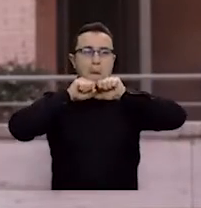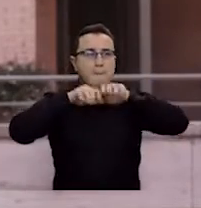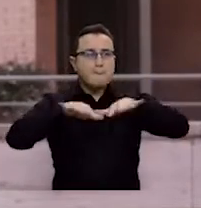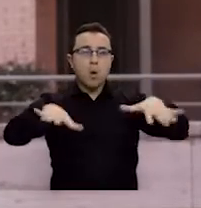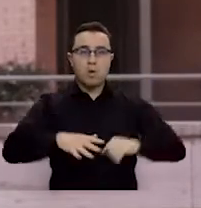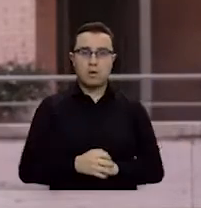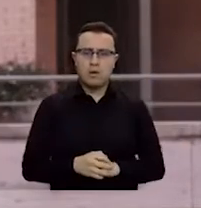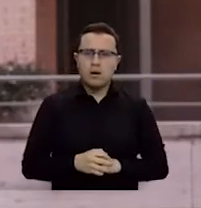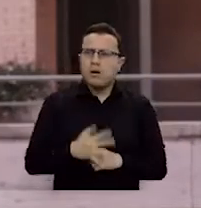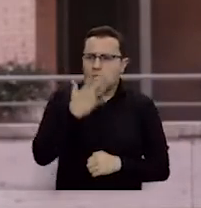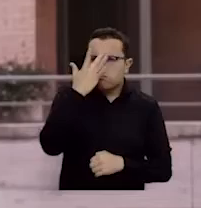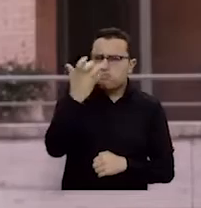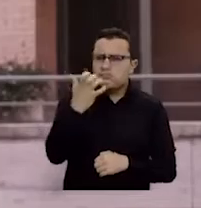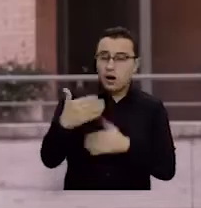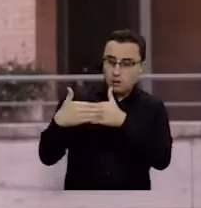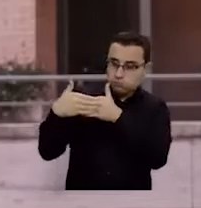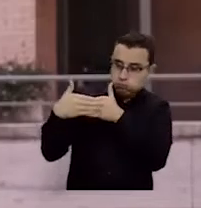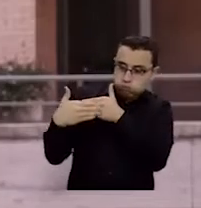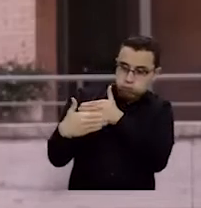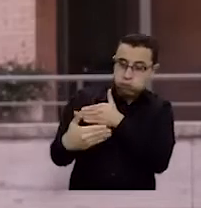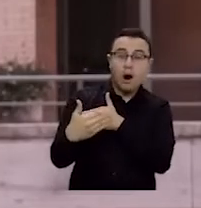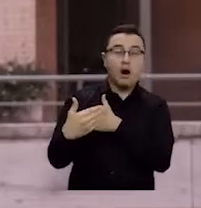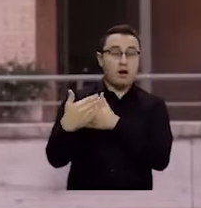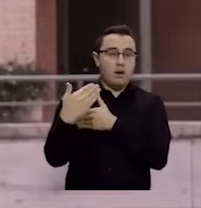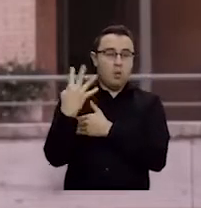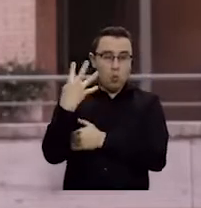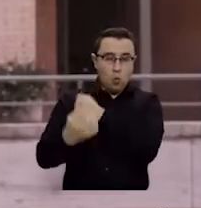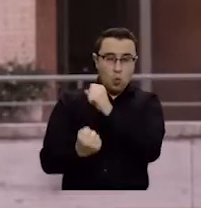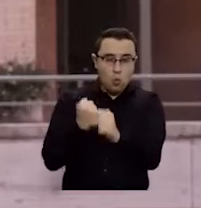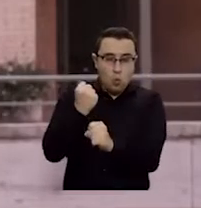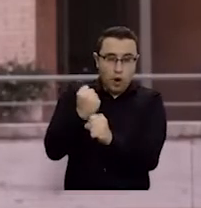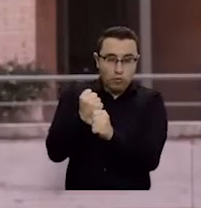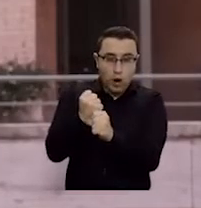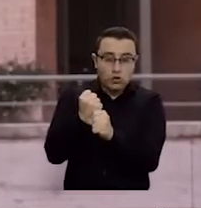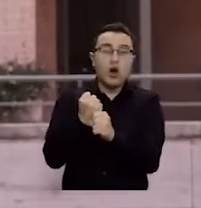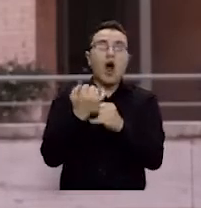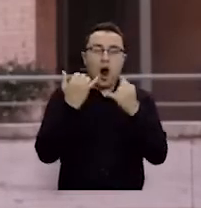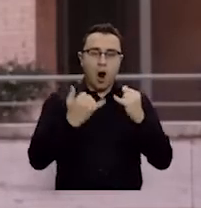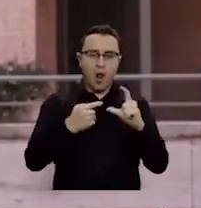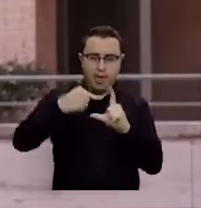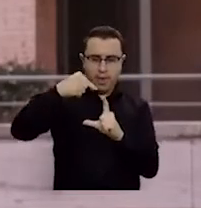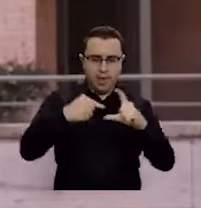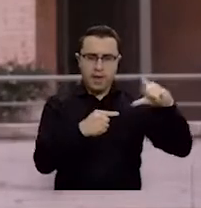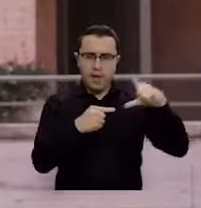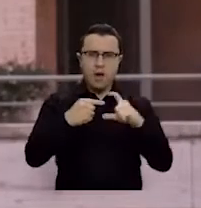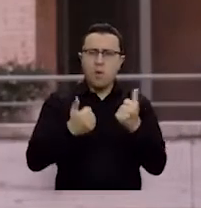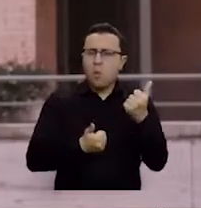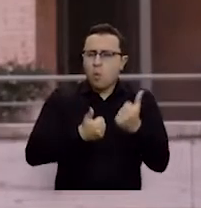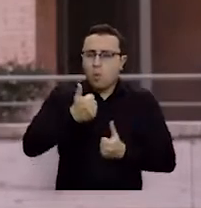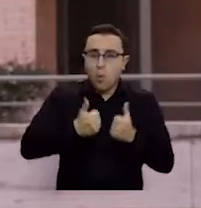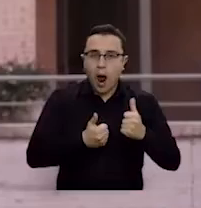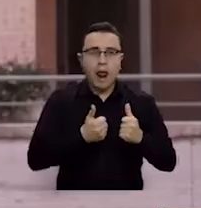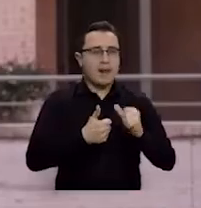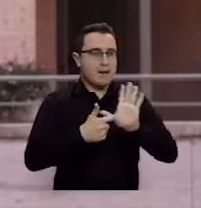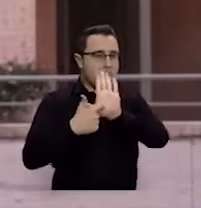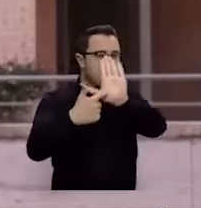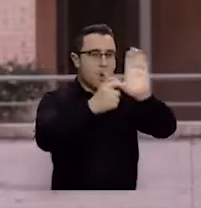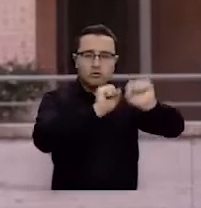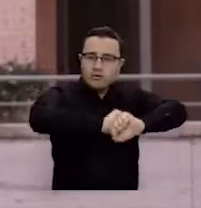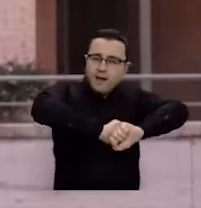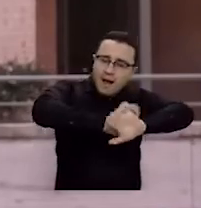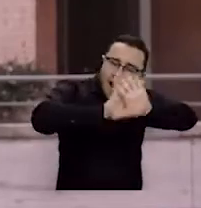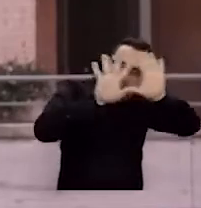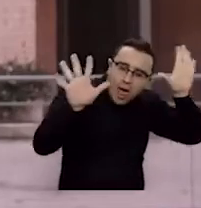entidad, donde uno de los ejes que se ha trazado para el cuatrenio 2021-2024 es el eje de